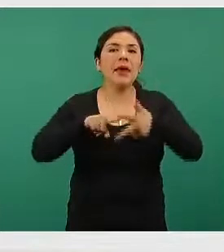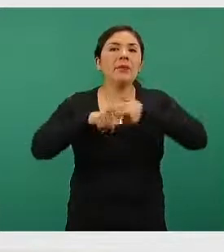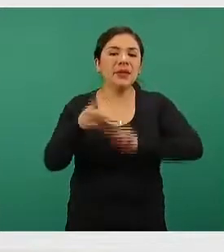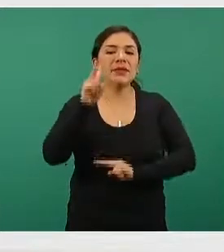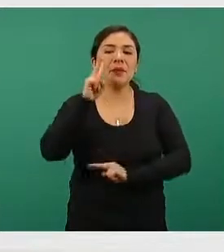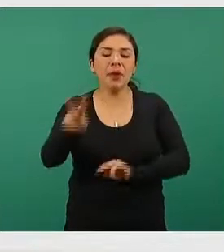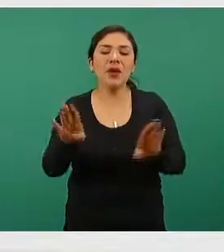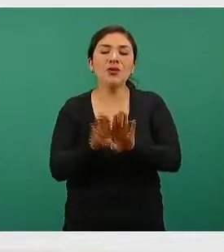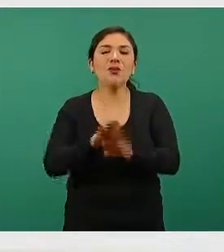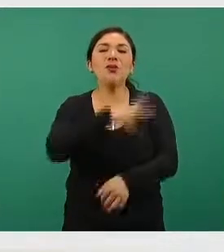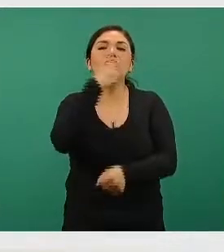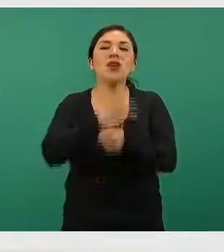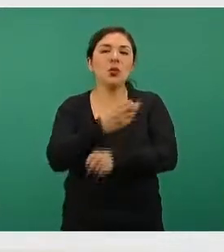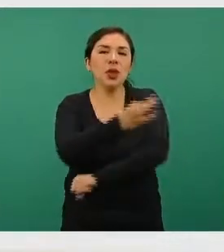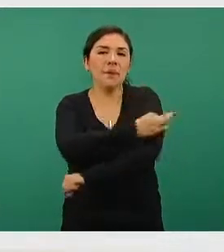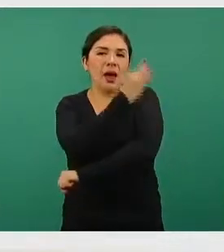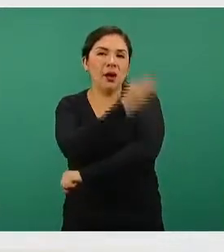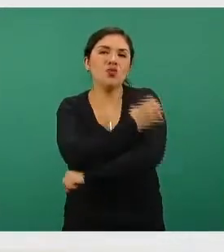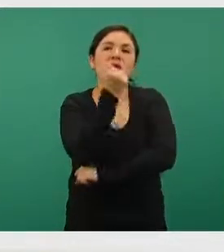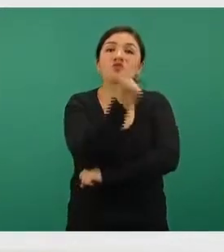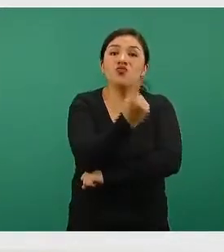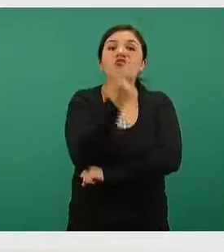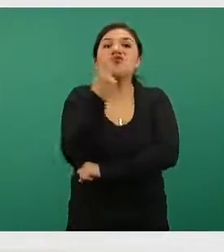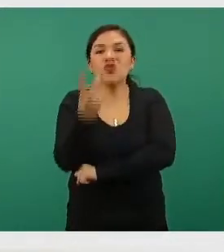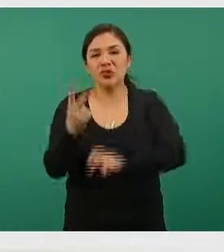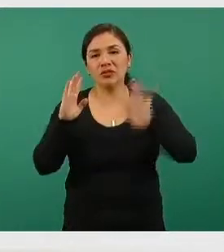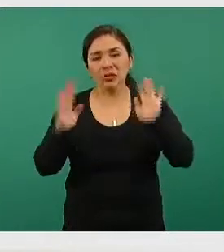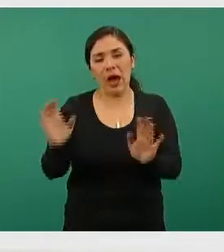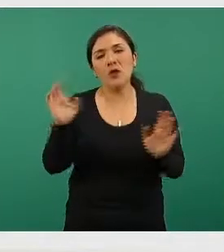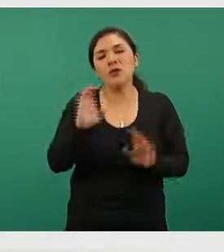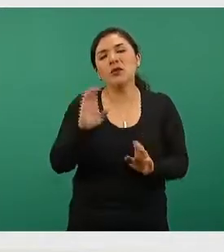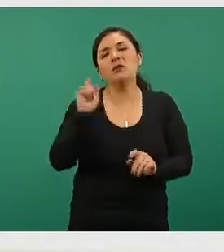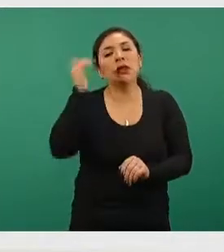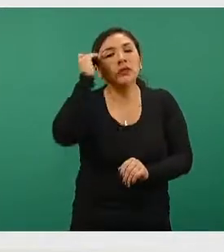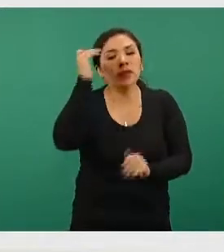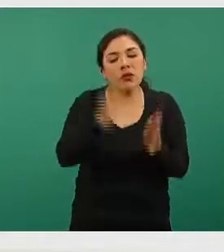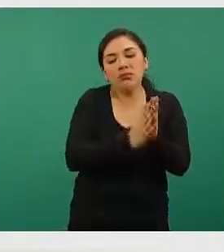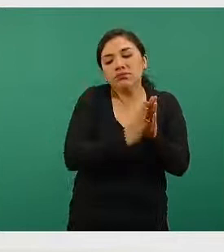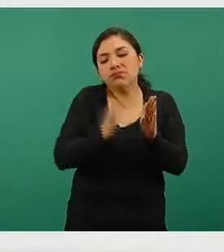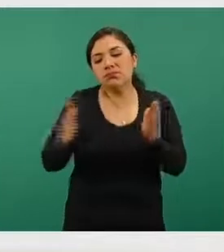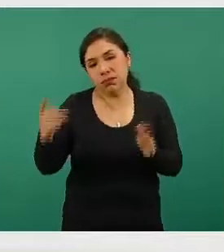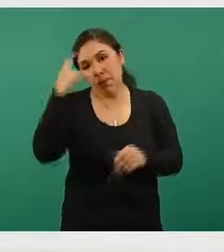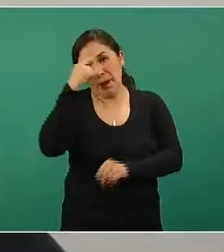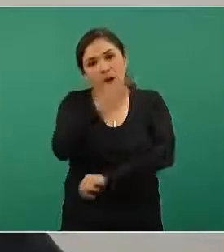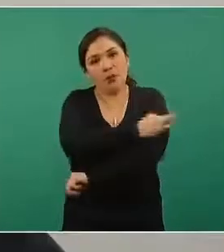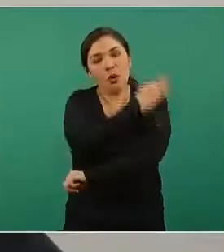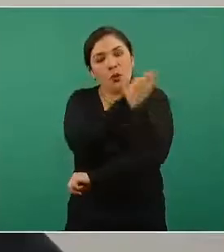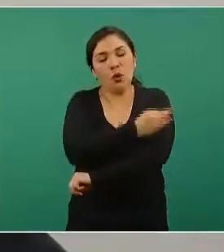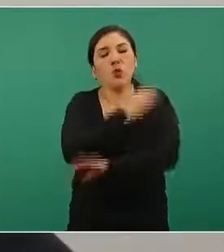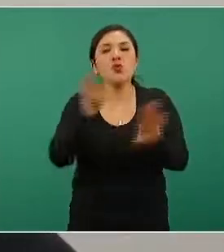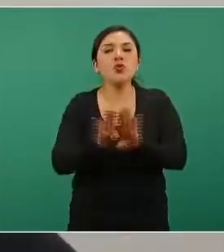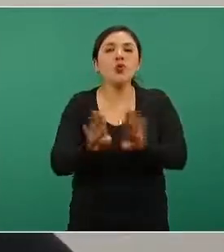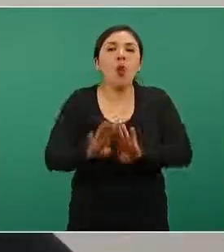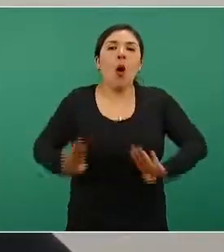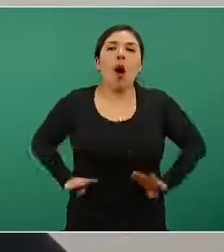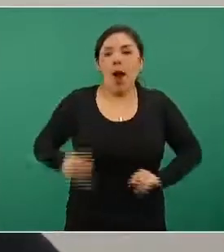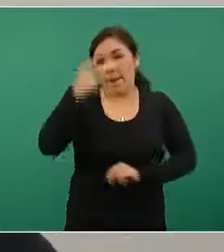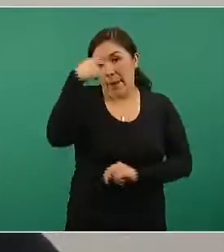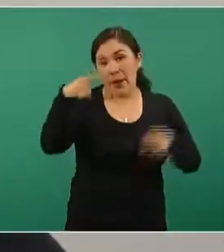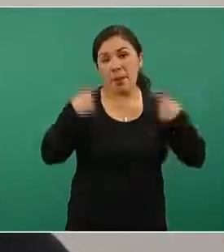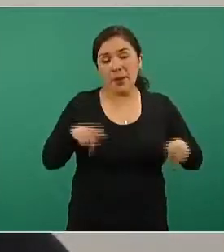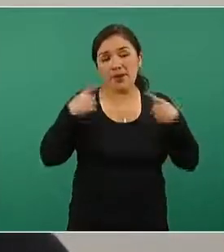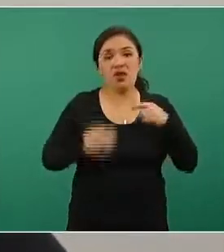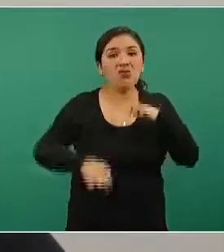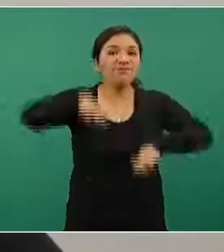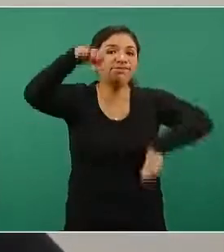el avance de segundas dosis y por lo tanto los esquemas completos que se estarán aplicando en función de las personas